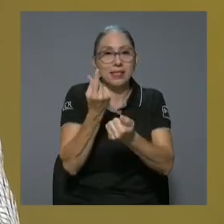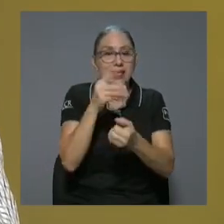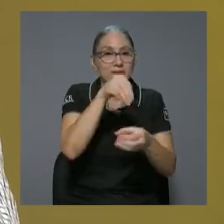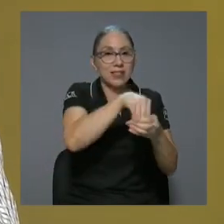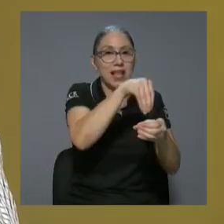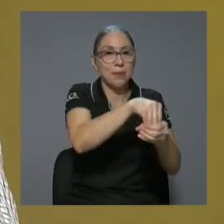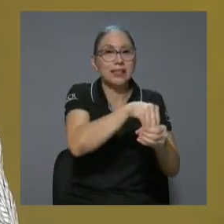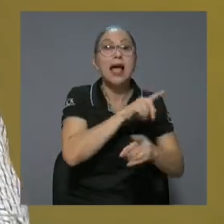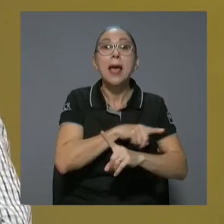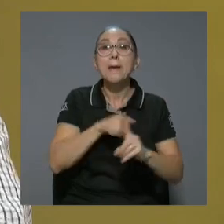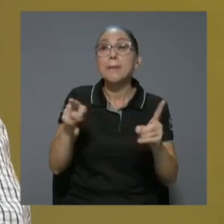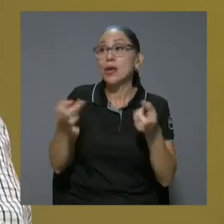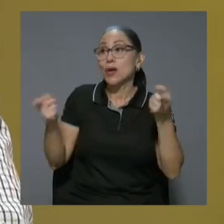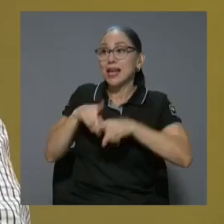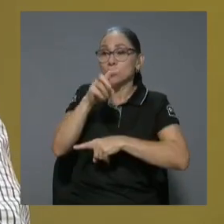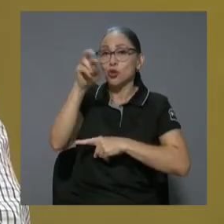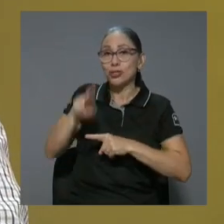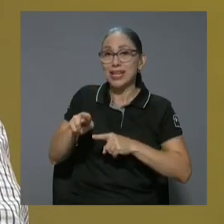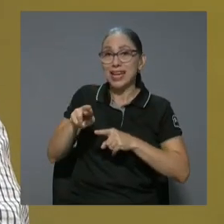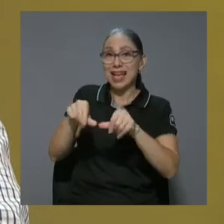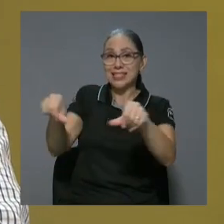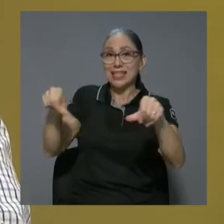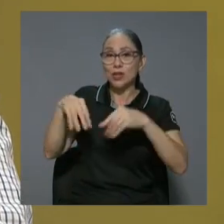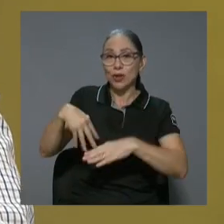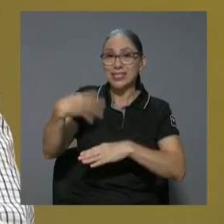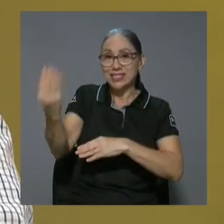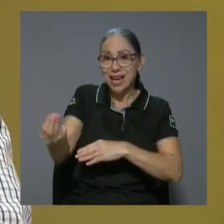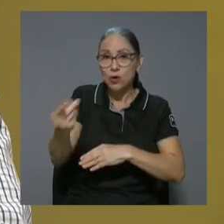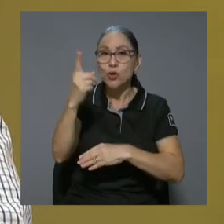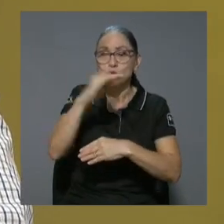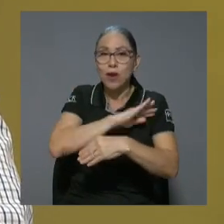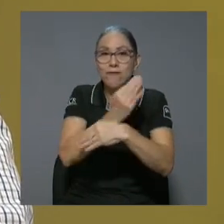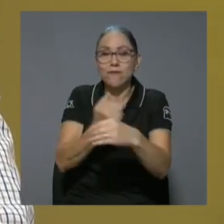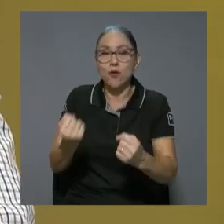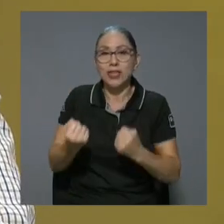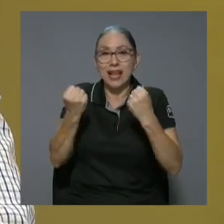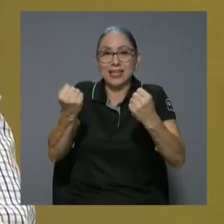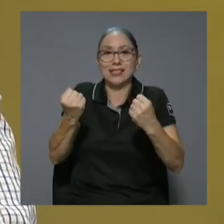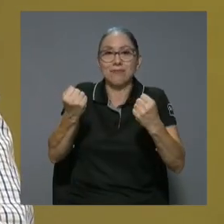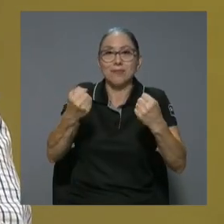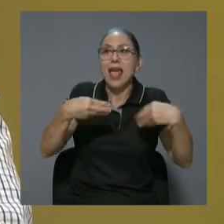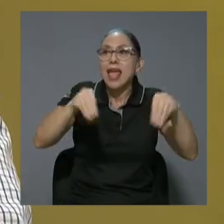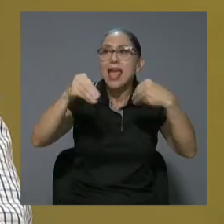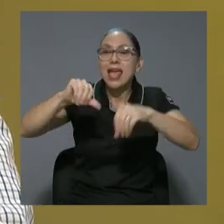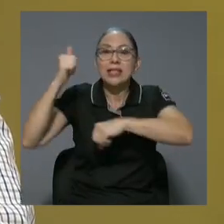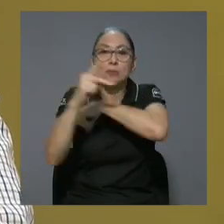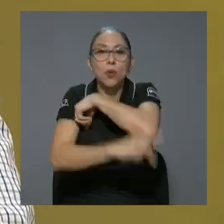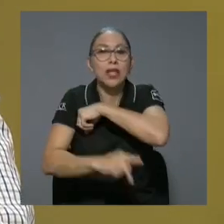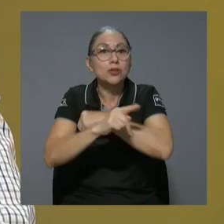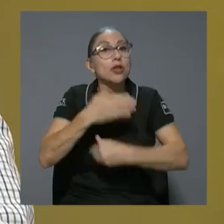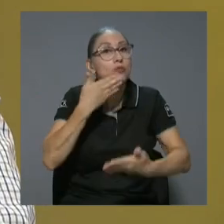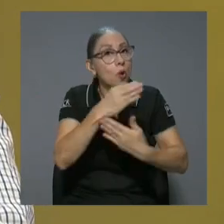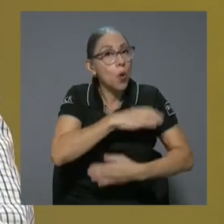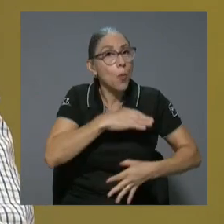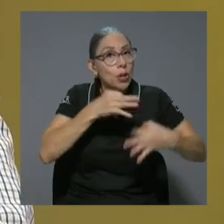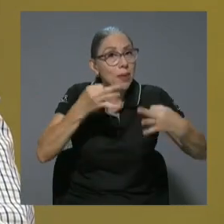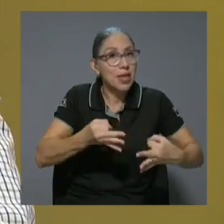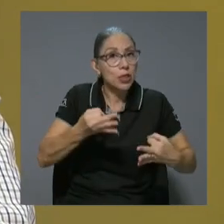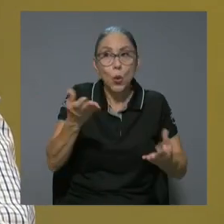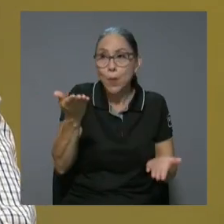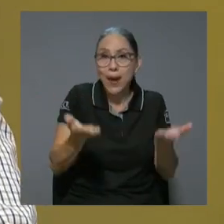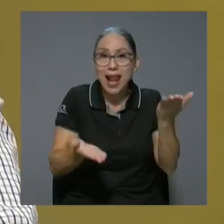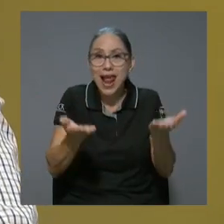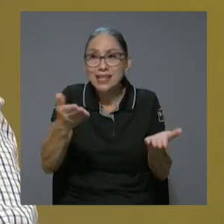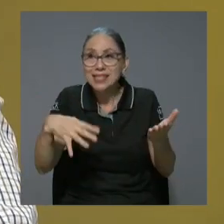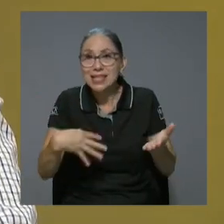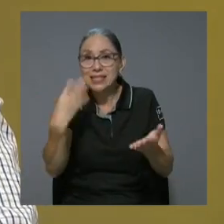sector externo en el caso de Costa Rica es una de las fortalezas, ¿no? Exportaciones con buen comportamiento, balances externos bajo